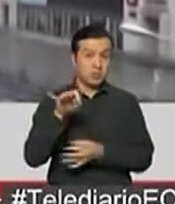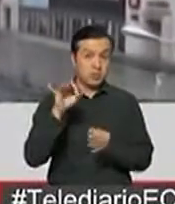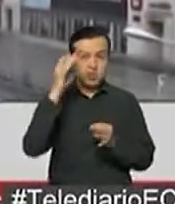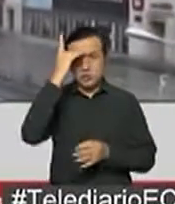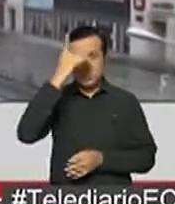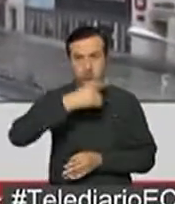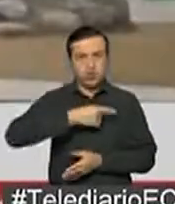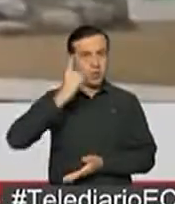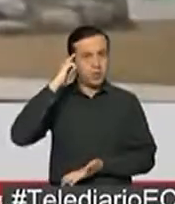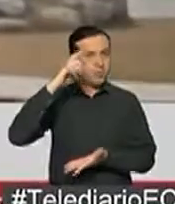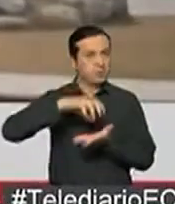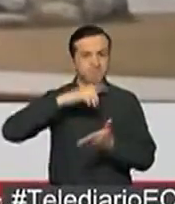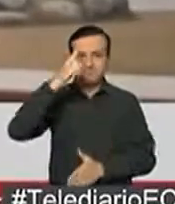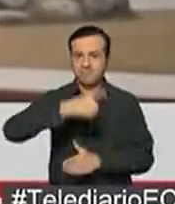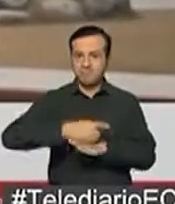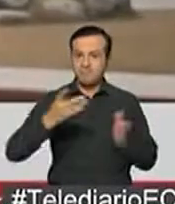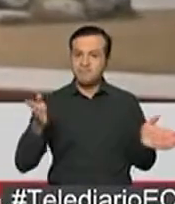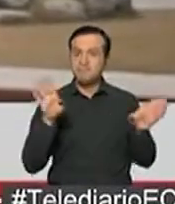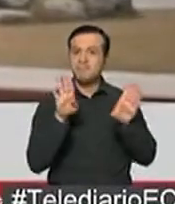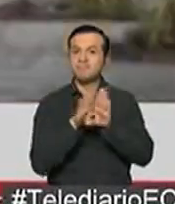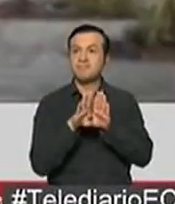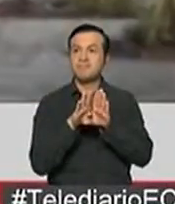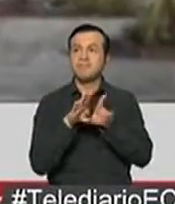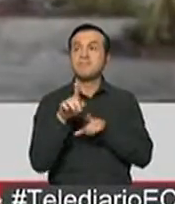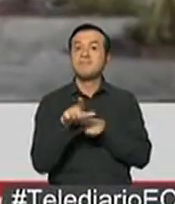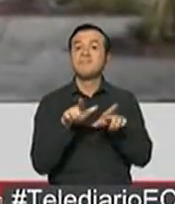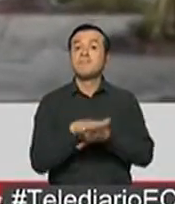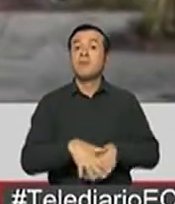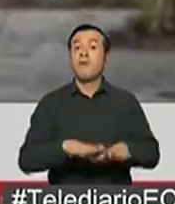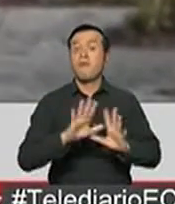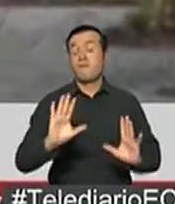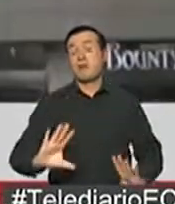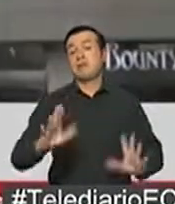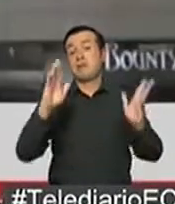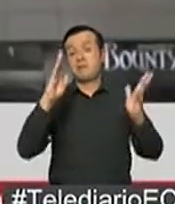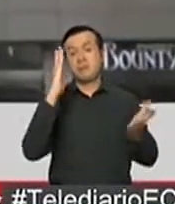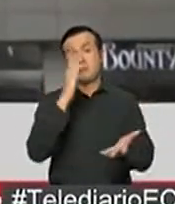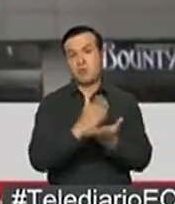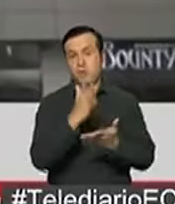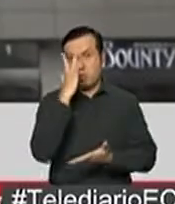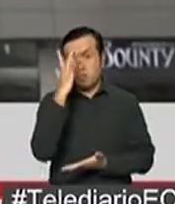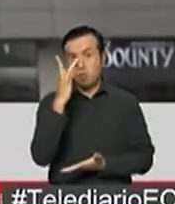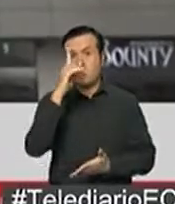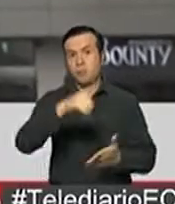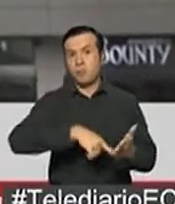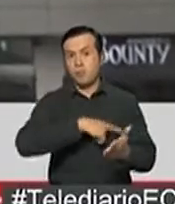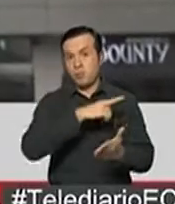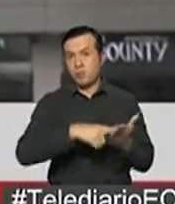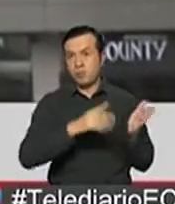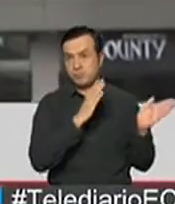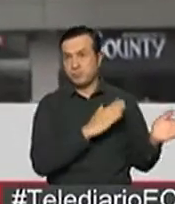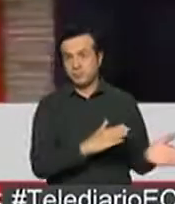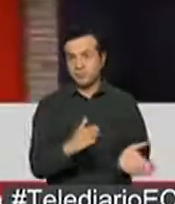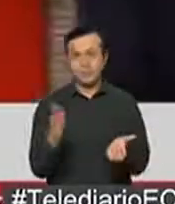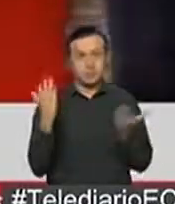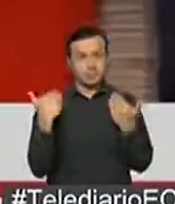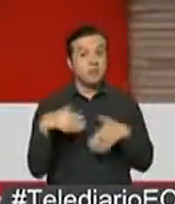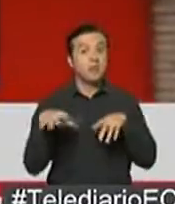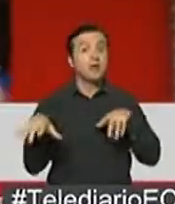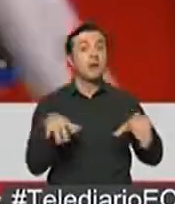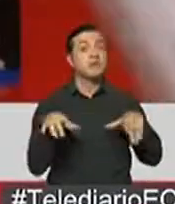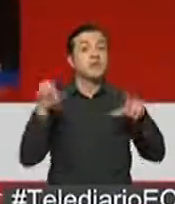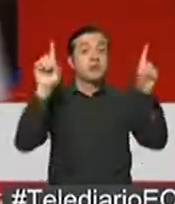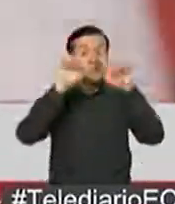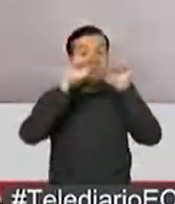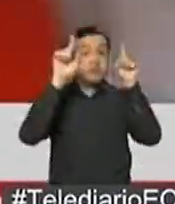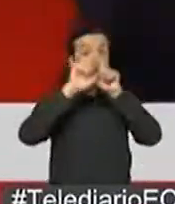decisión gubernamental con lo que dejó de ser una de las festividades más lucrativas debido a la prohibición de desplazamientos las acciones de empresas